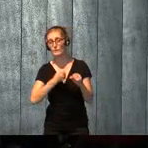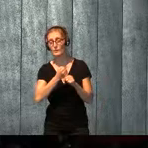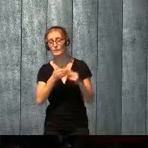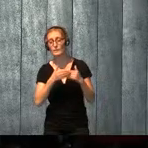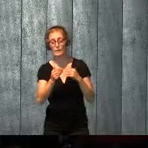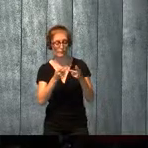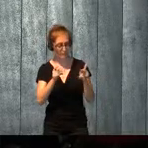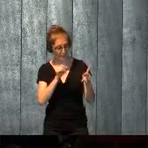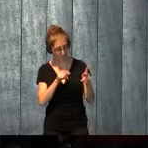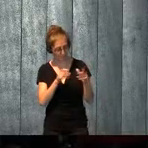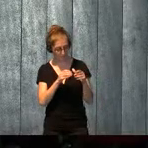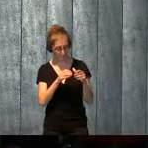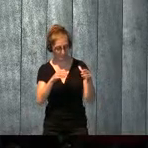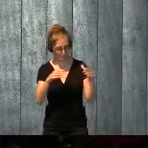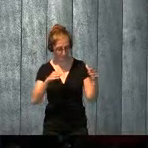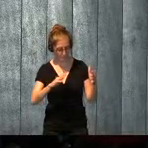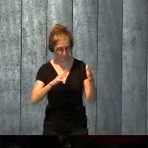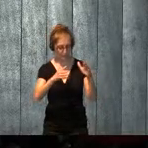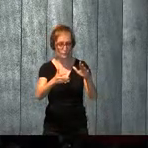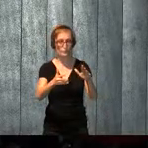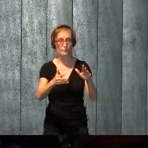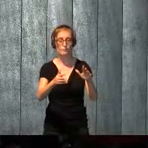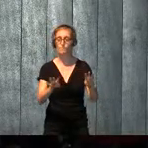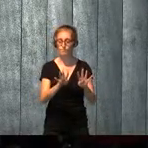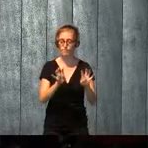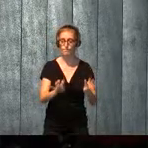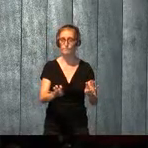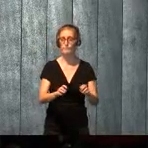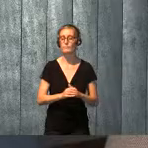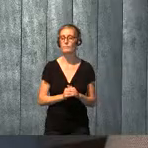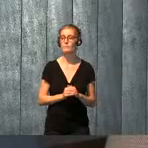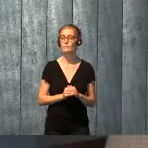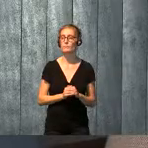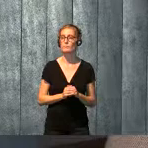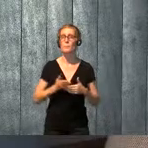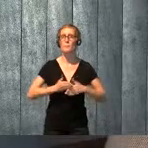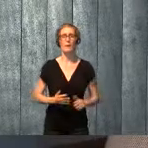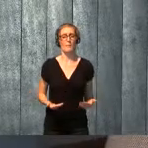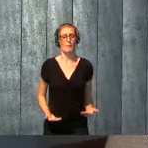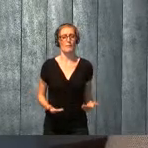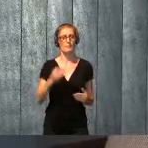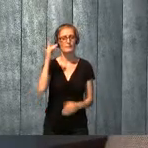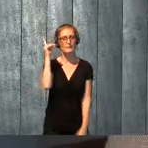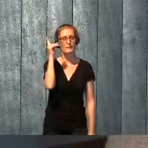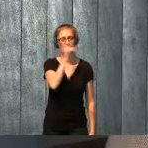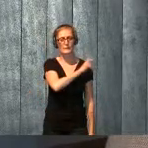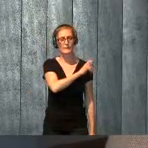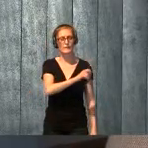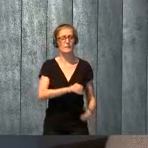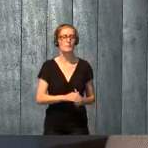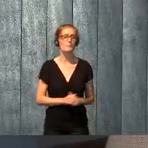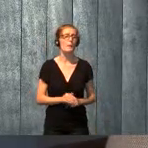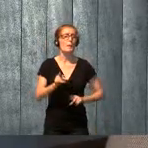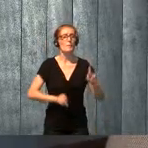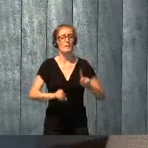antes que esto era difícil. Luego, un desideratum es lo que voy a trasladar basado en el compromiso que